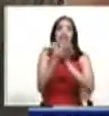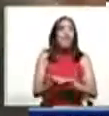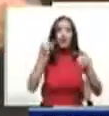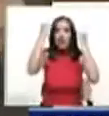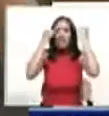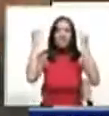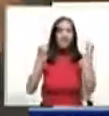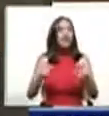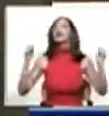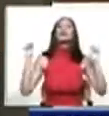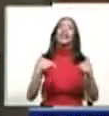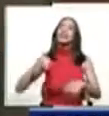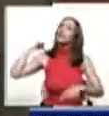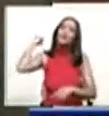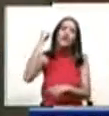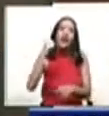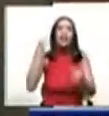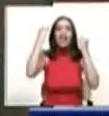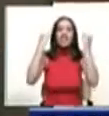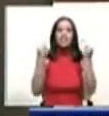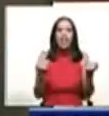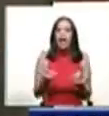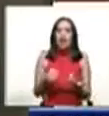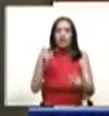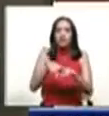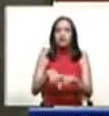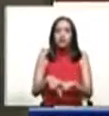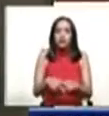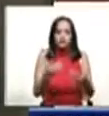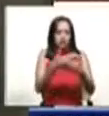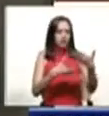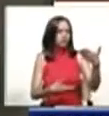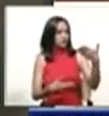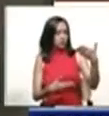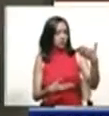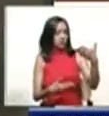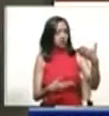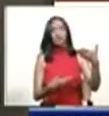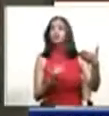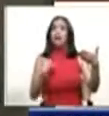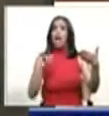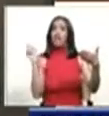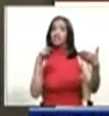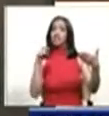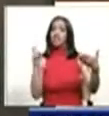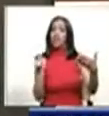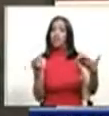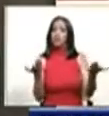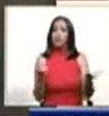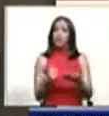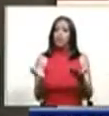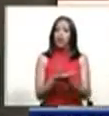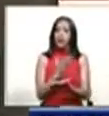que triunfaron las ideas liberales, y hoy está diciendo Francis Fukuyama que hay la necesidad de apelar al socialismo.